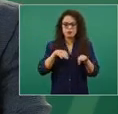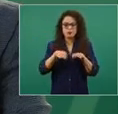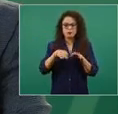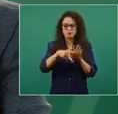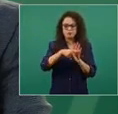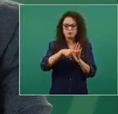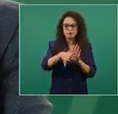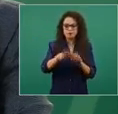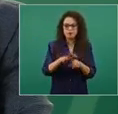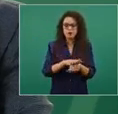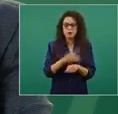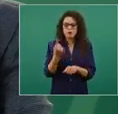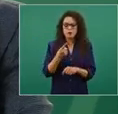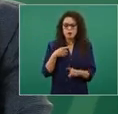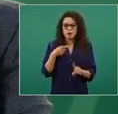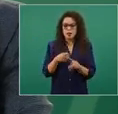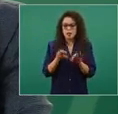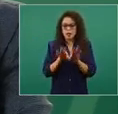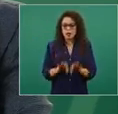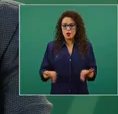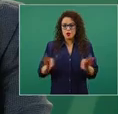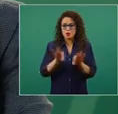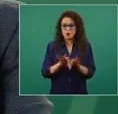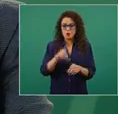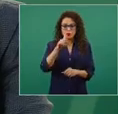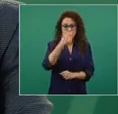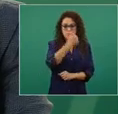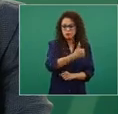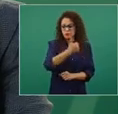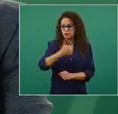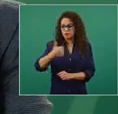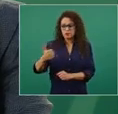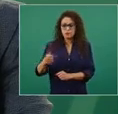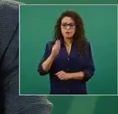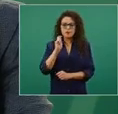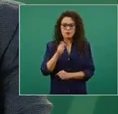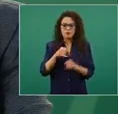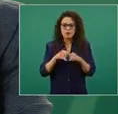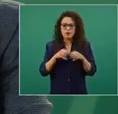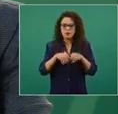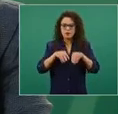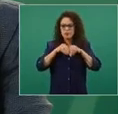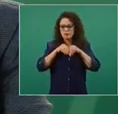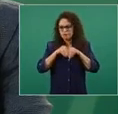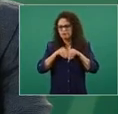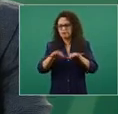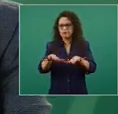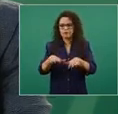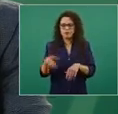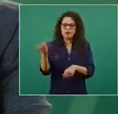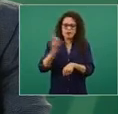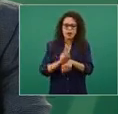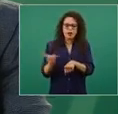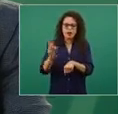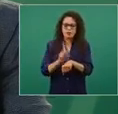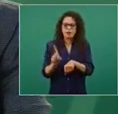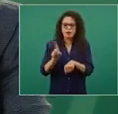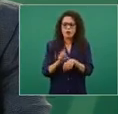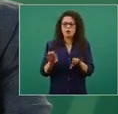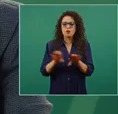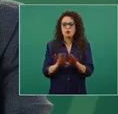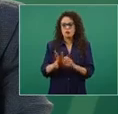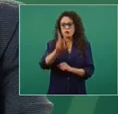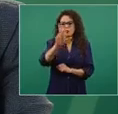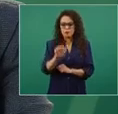la importancia que desde sus plataformas le dan a conocer diariamente el avance de la